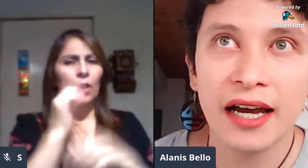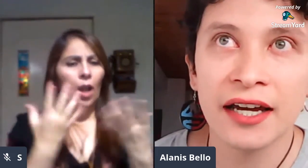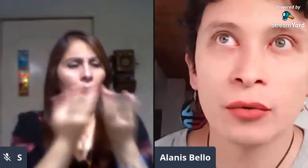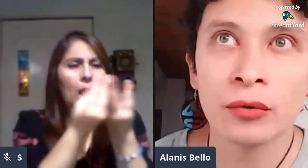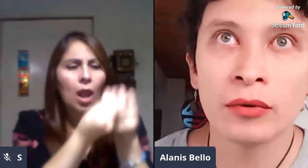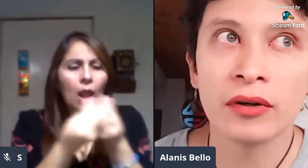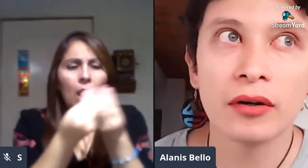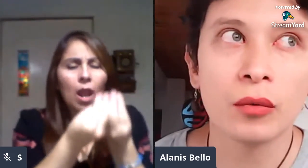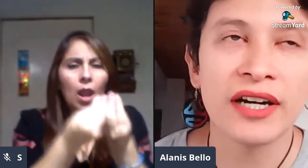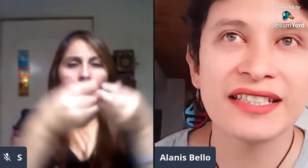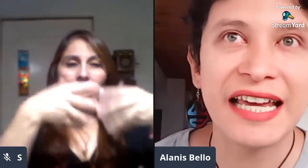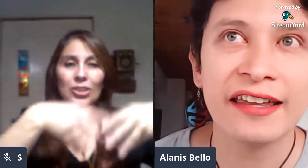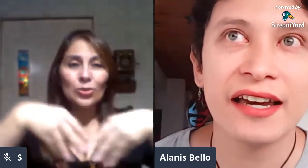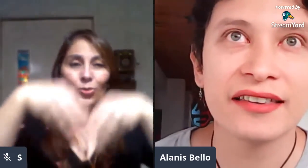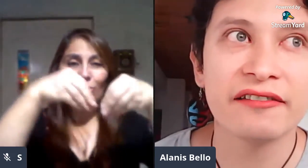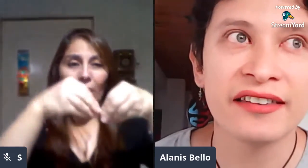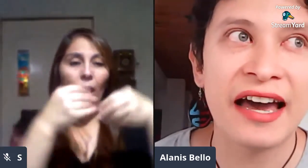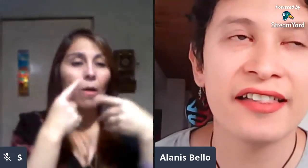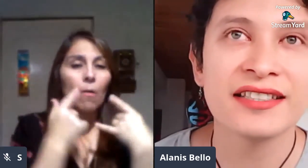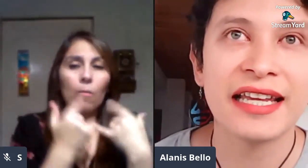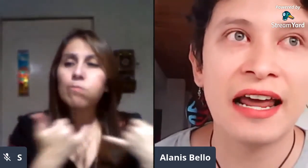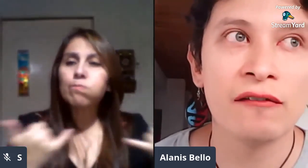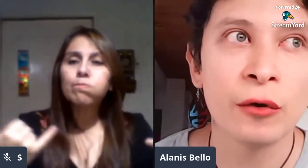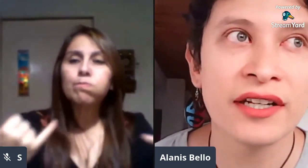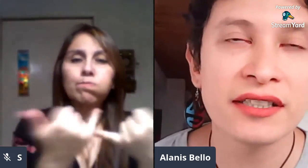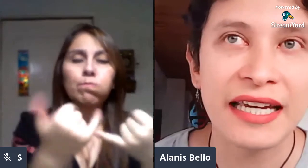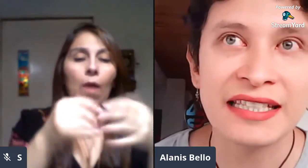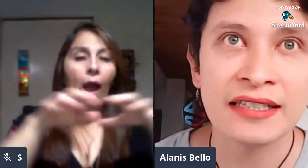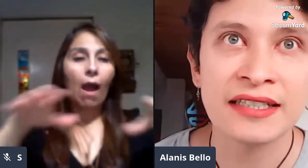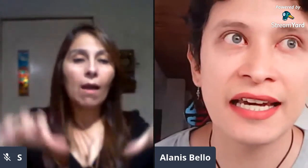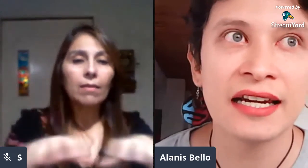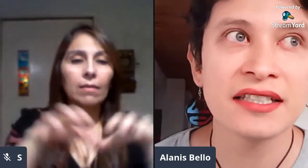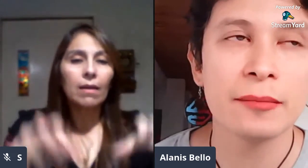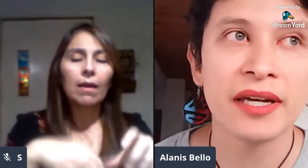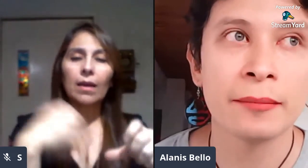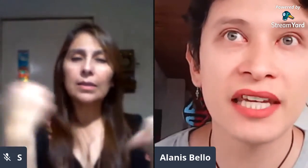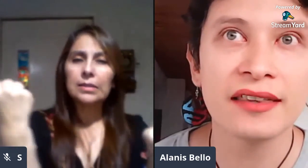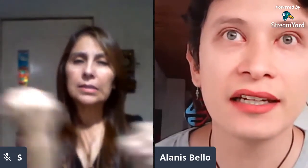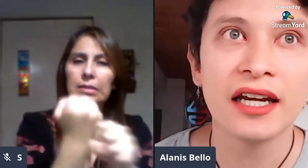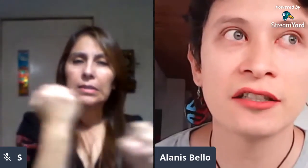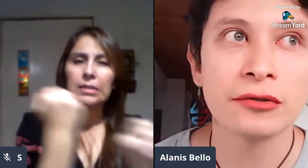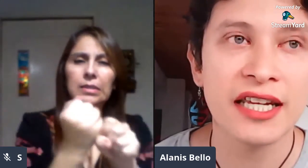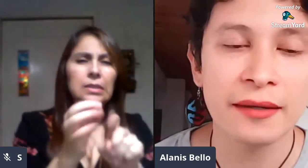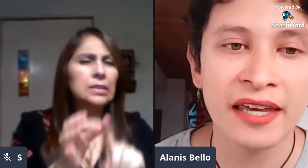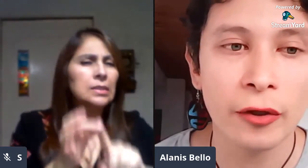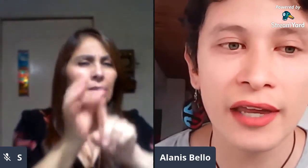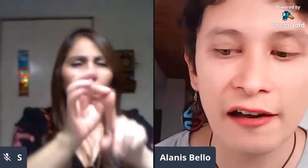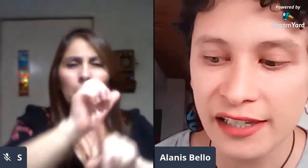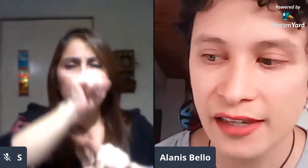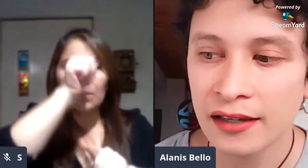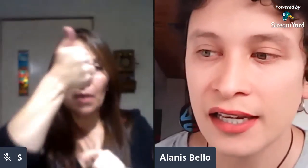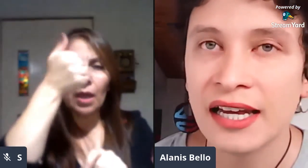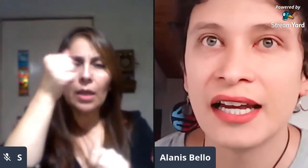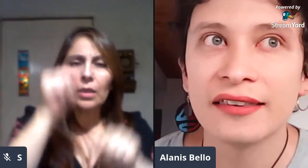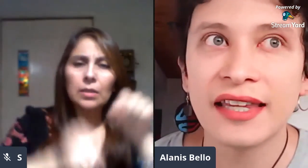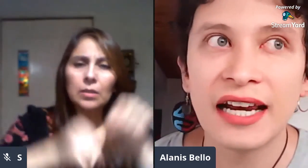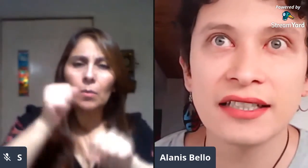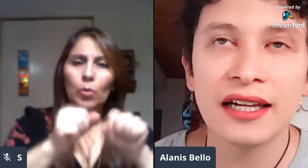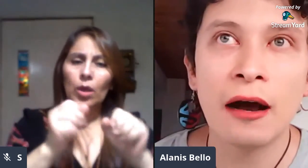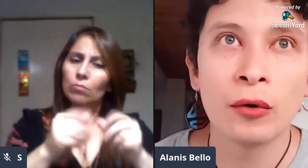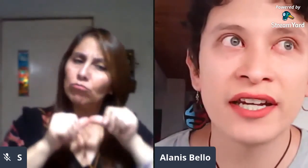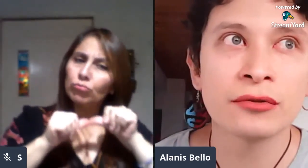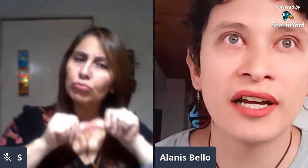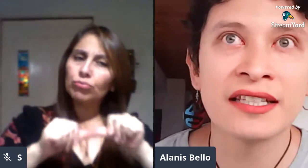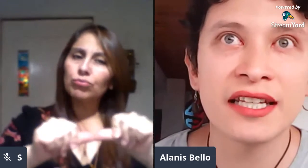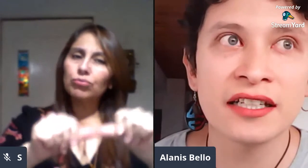sociedad hay una serie de actividades, de labores esenciales que permiten el sostenimiento de la vida.